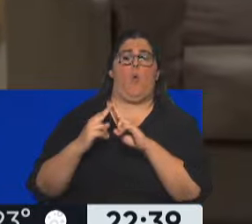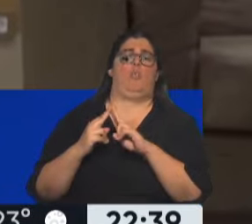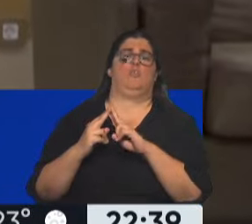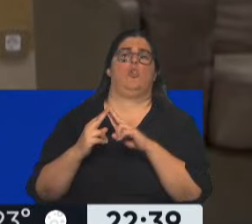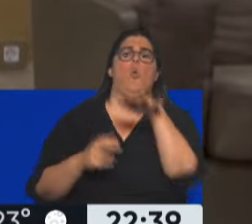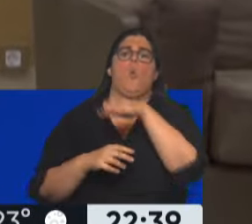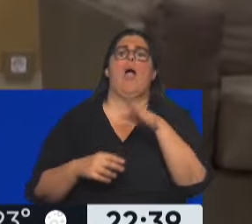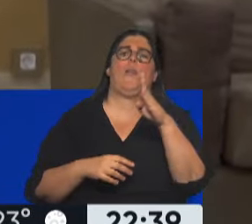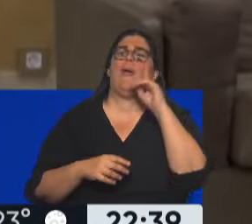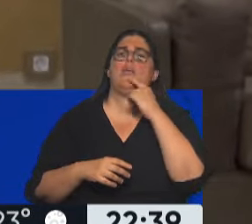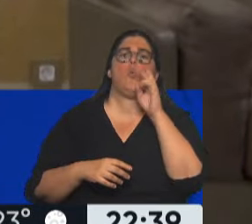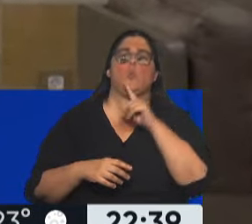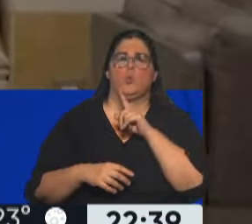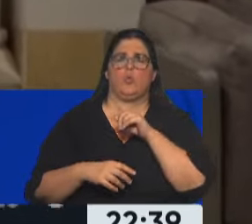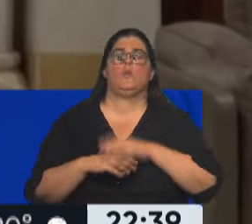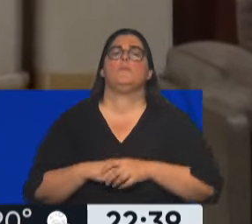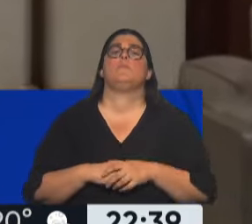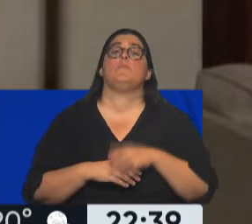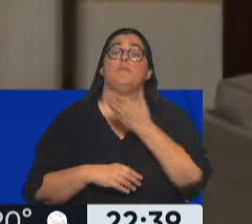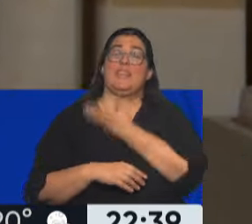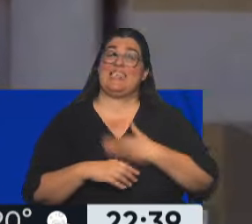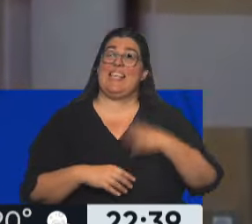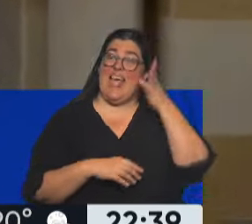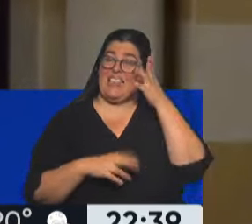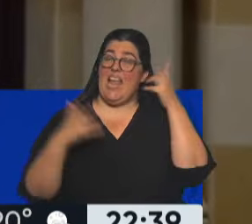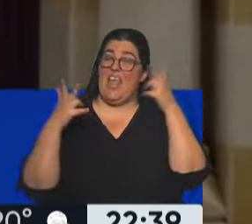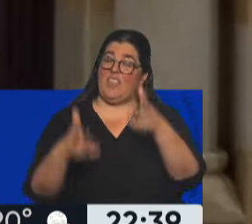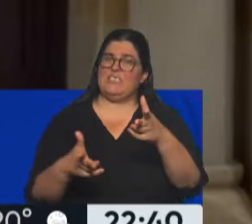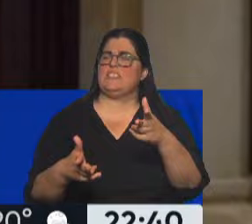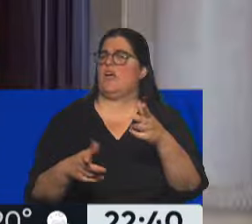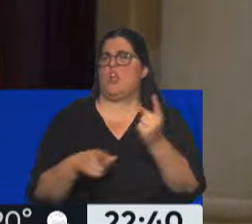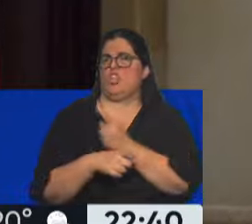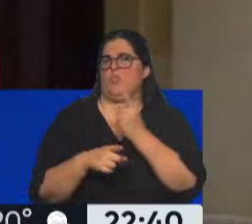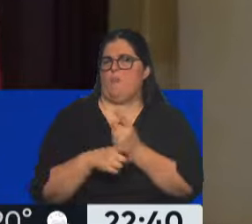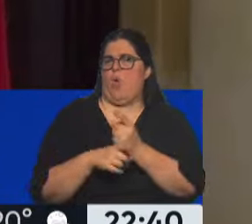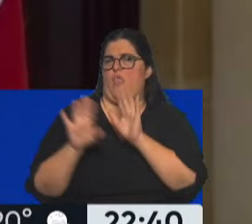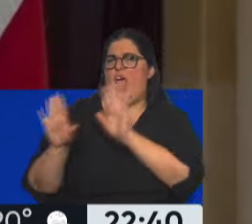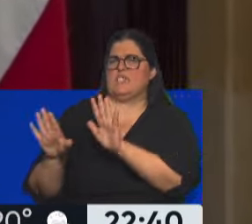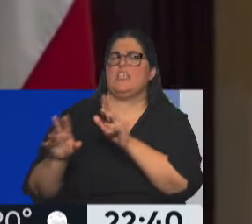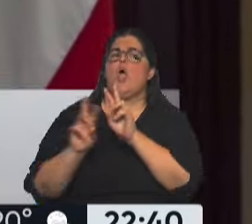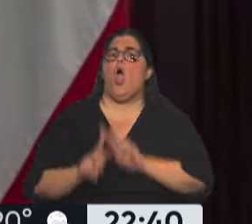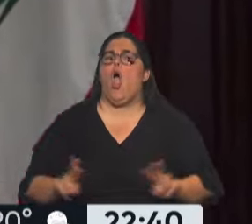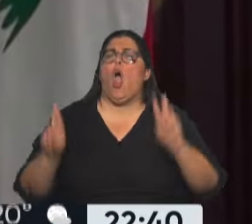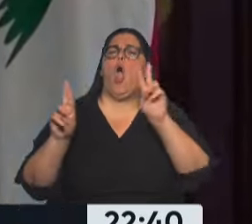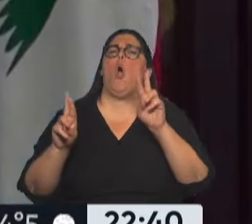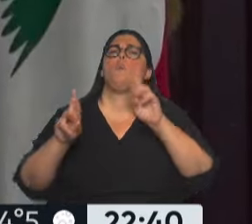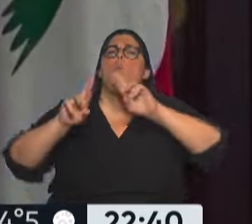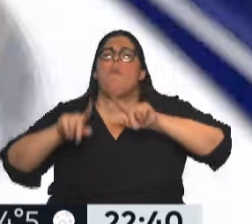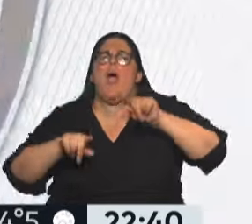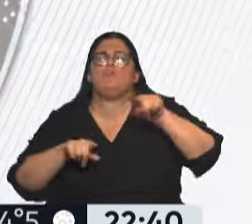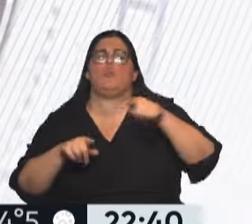Beirut. Giorgia Meloni subrayó que es inaceptable agredir a la misión de la ONU tras los ataques de